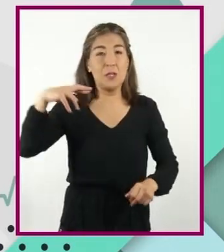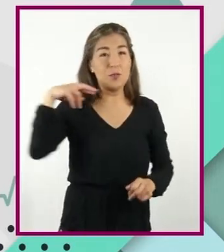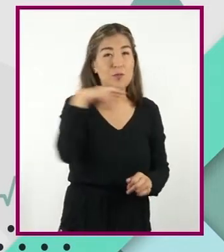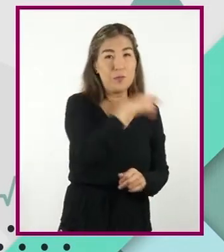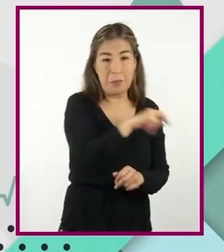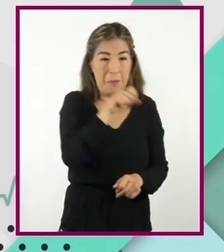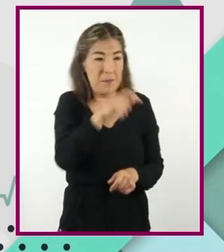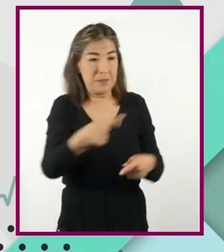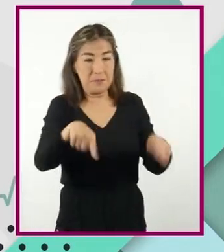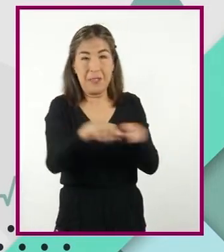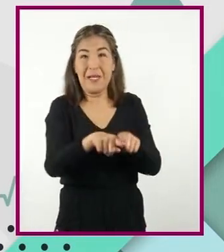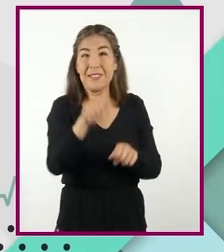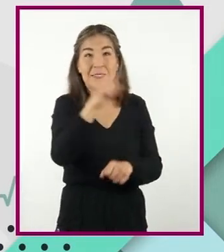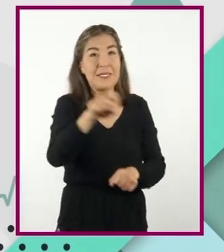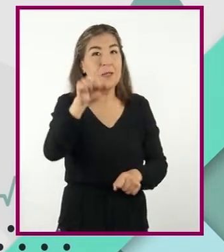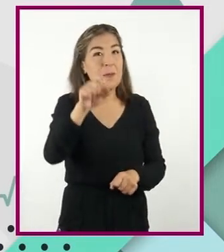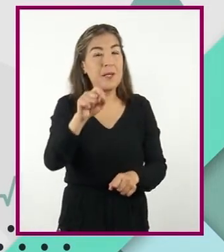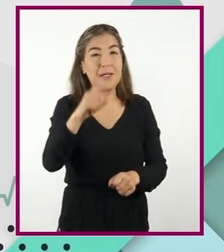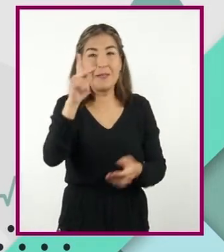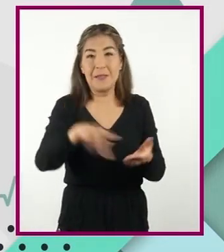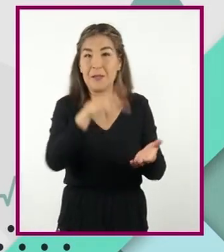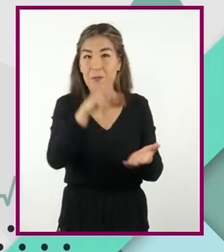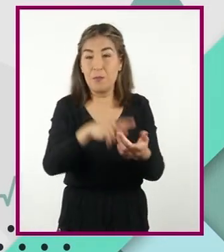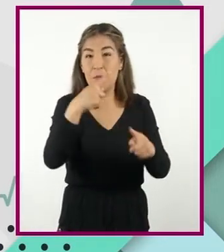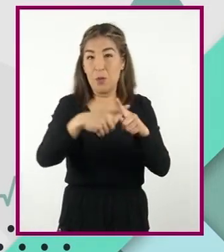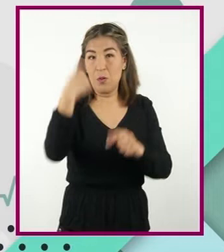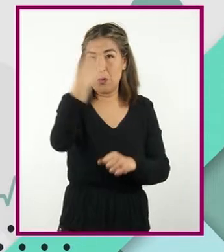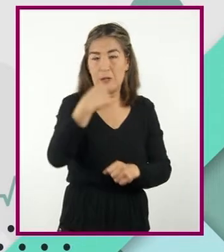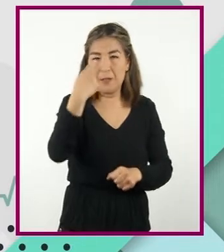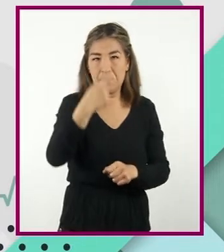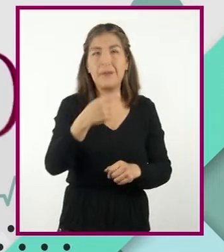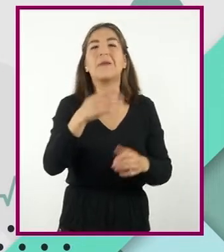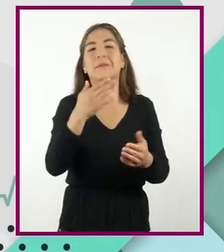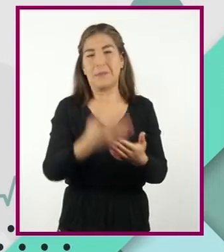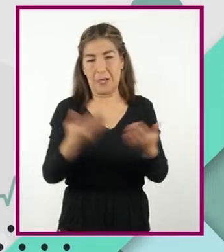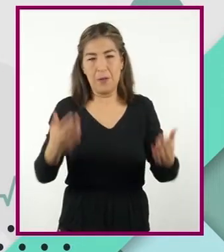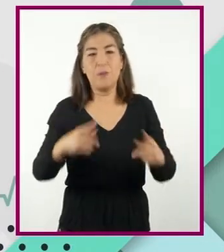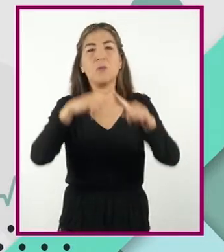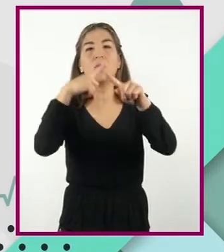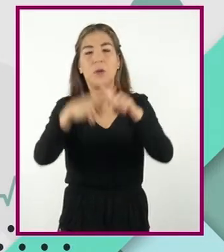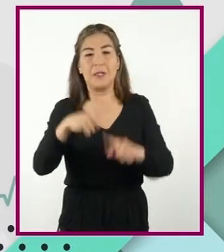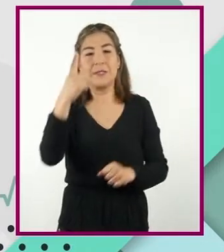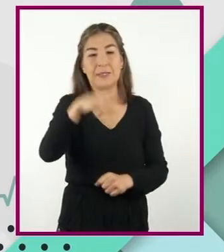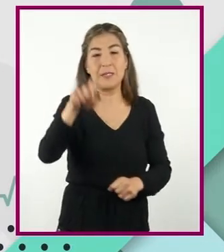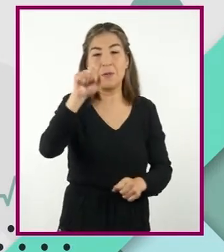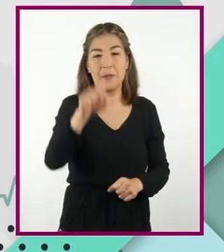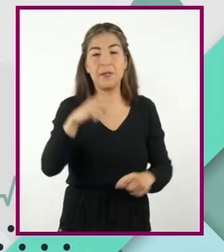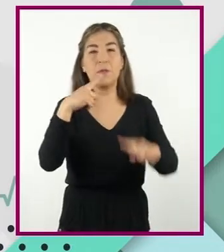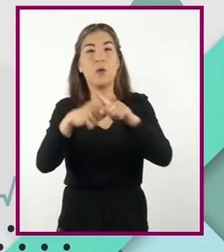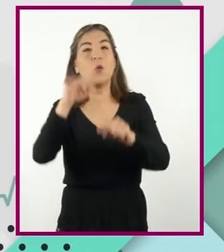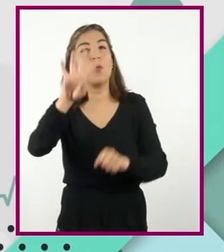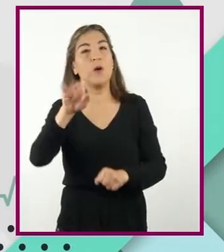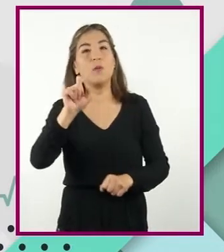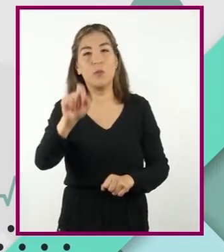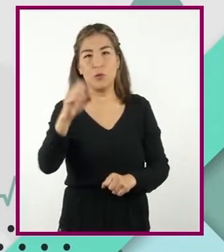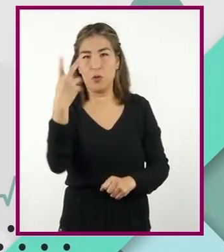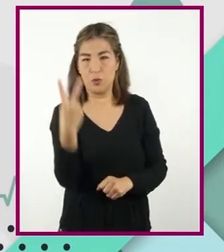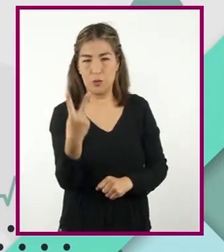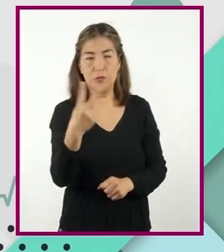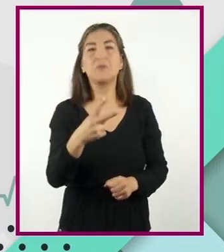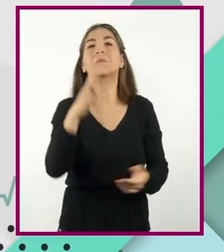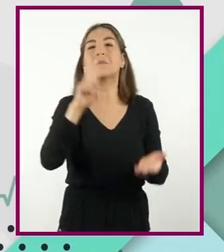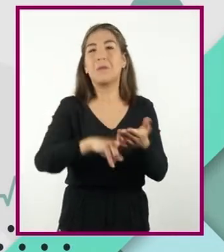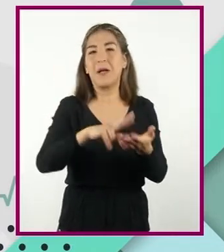constante de 120 kilómetros por hora, multiplicamos 120 por 4.2, obteniendo el valor